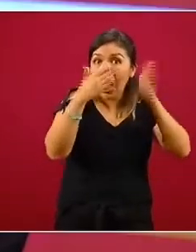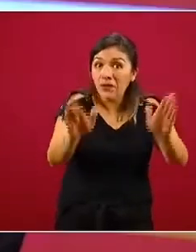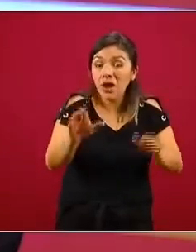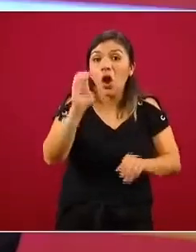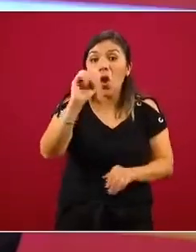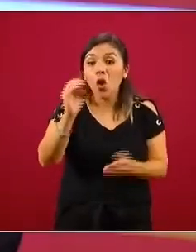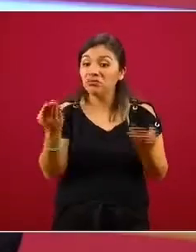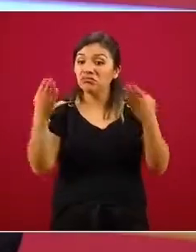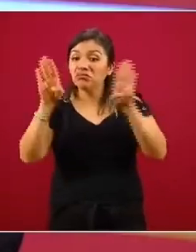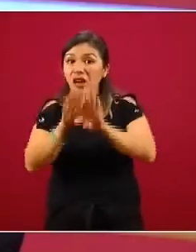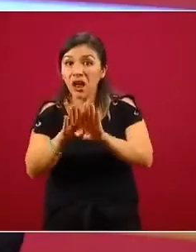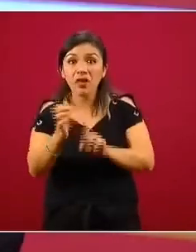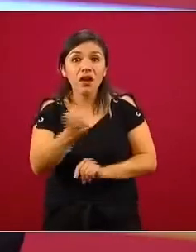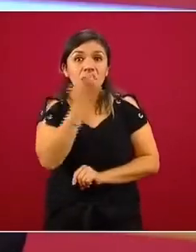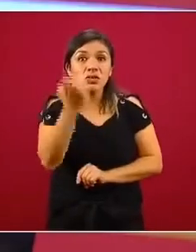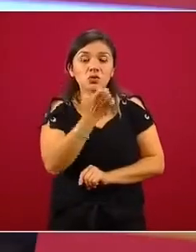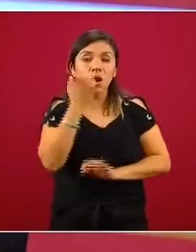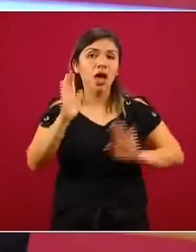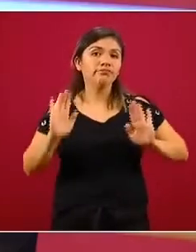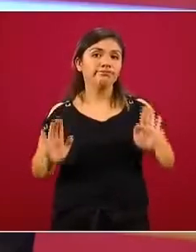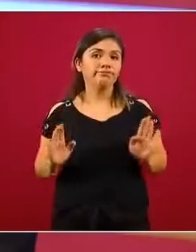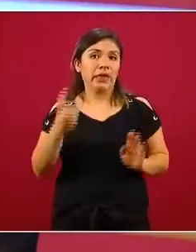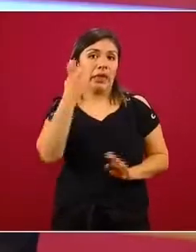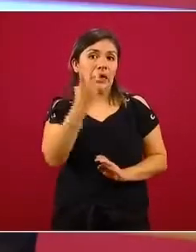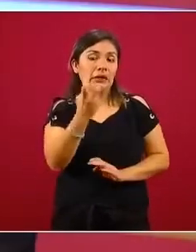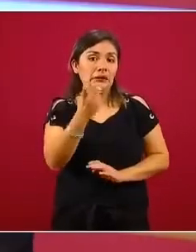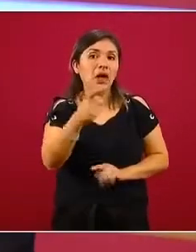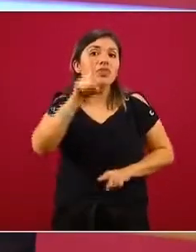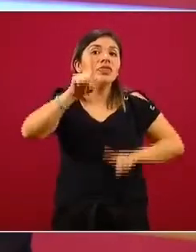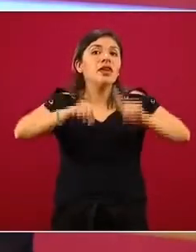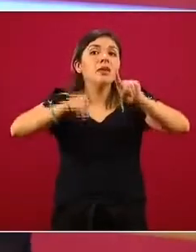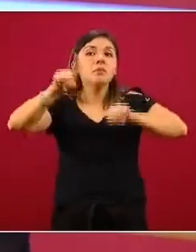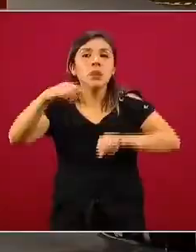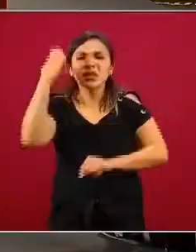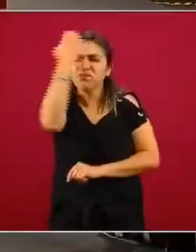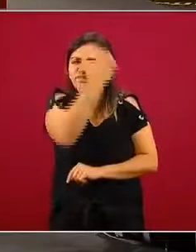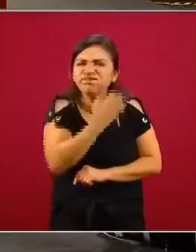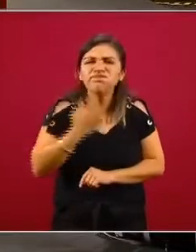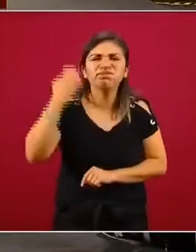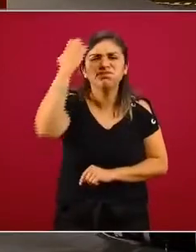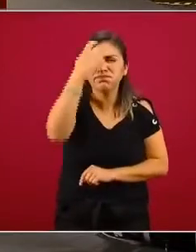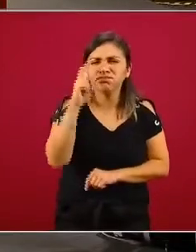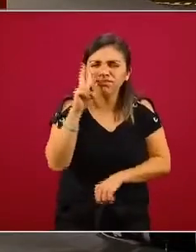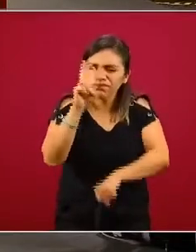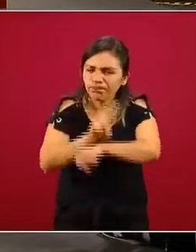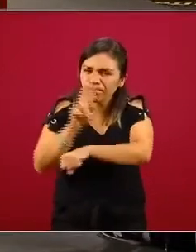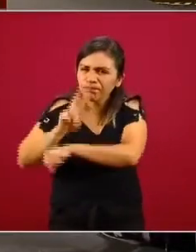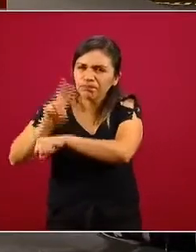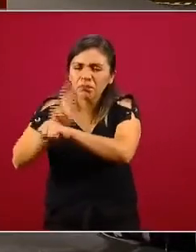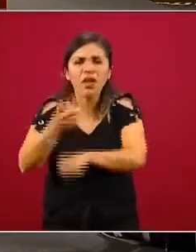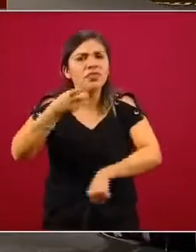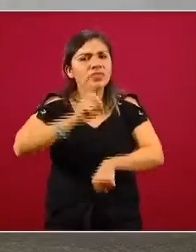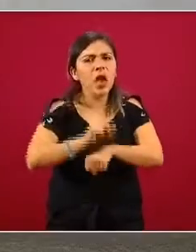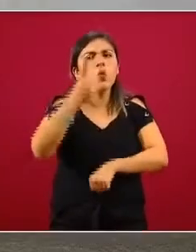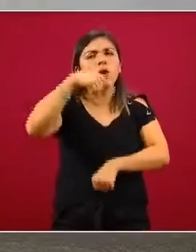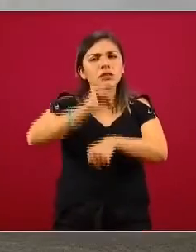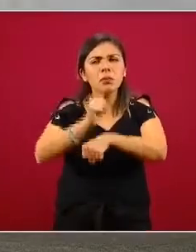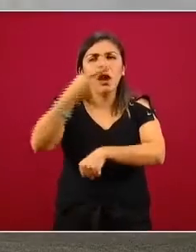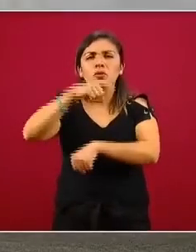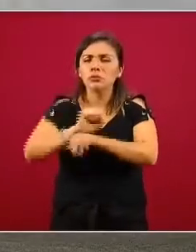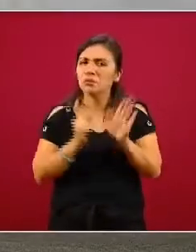para no abrir las escuelas, sino que esto va a ser sujeto a un monitoreo que presentaremos públicamente cada